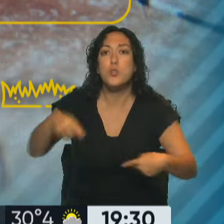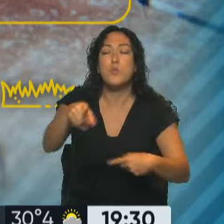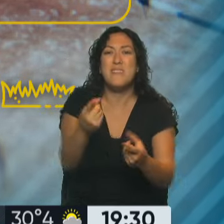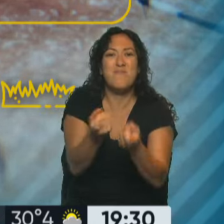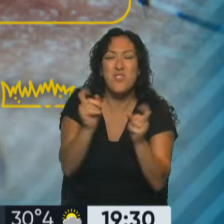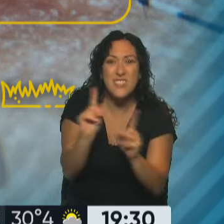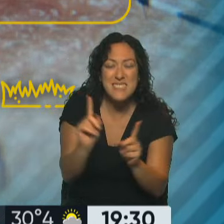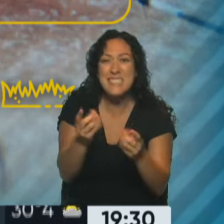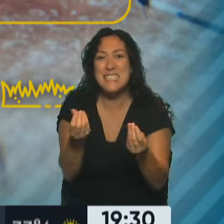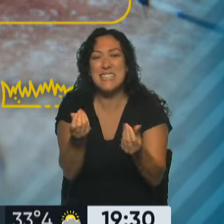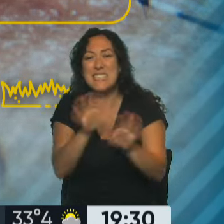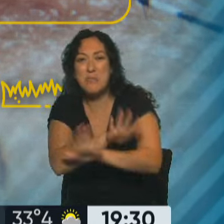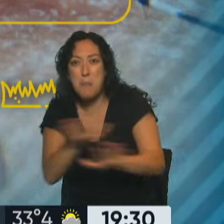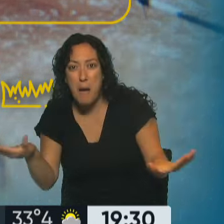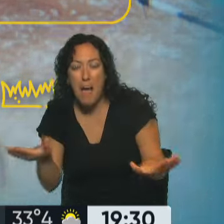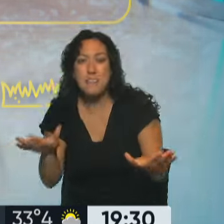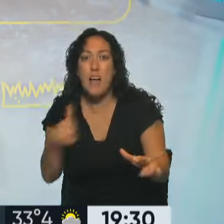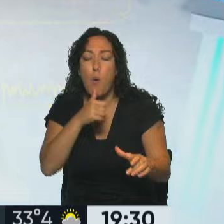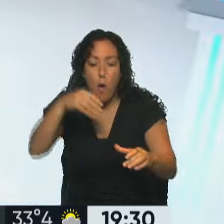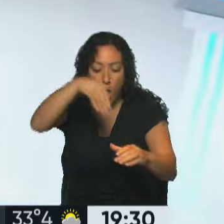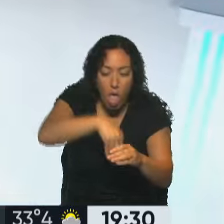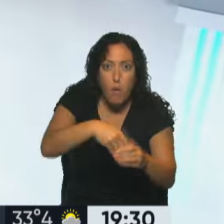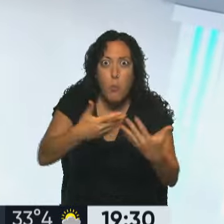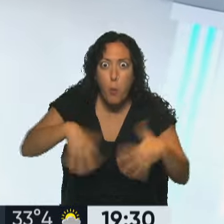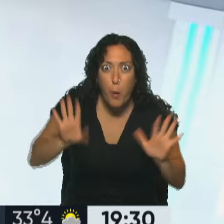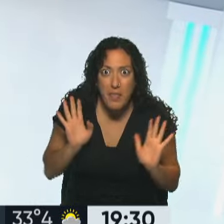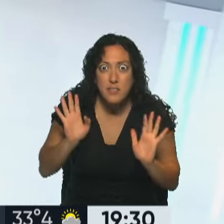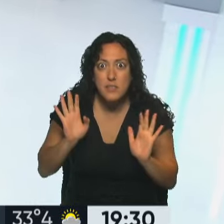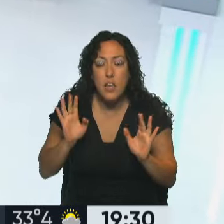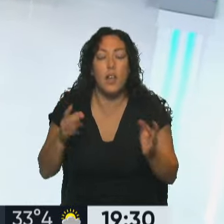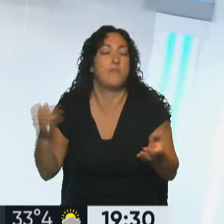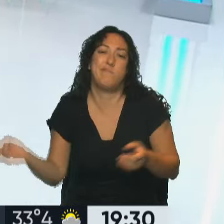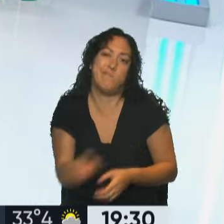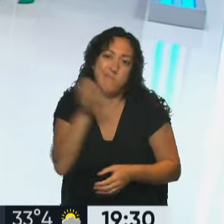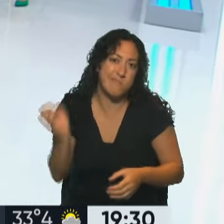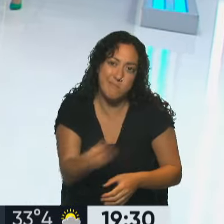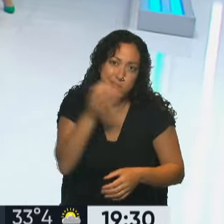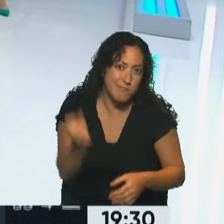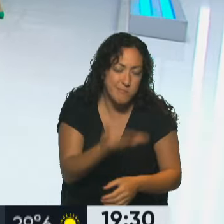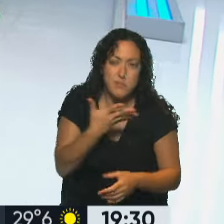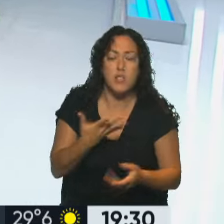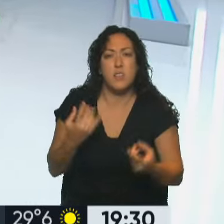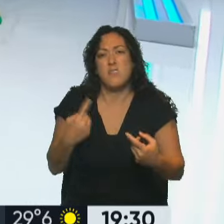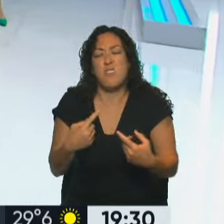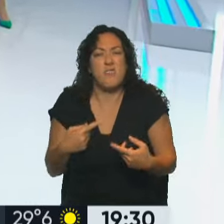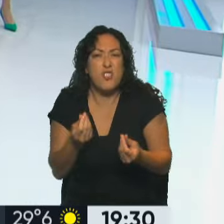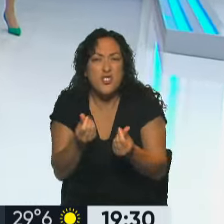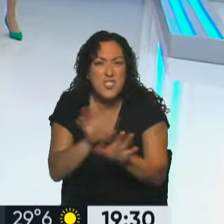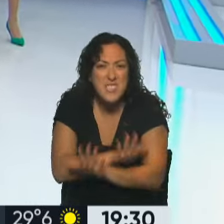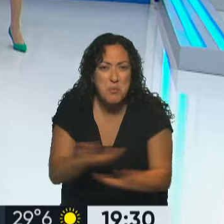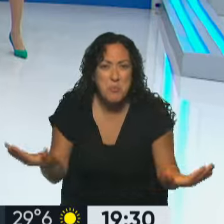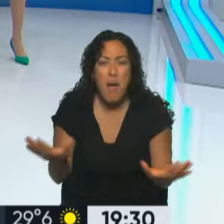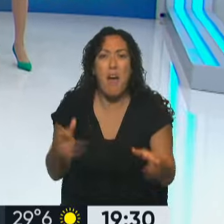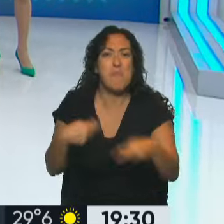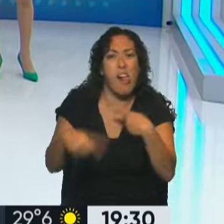no sea útil y que pueda acumular agua cuando les decía elementos que son descartables elementos que realmente no tienen utilidad y puede